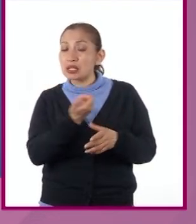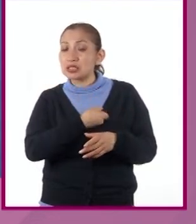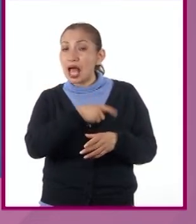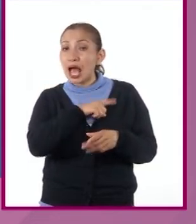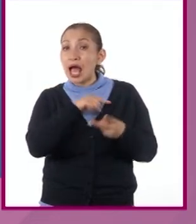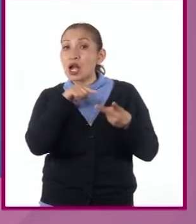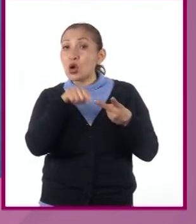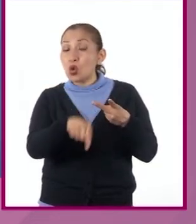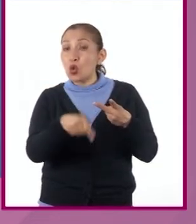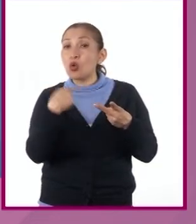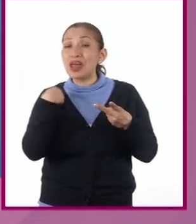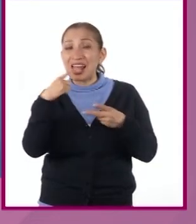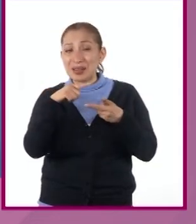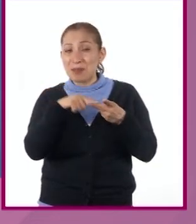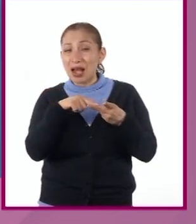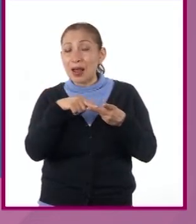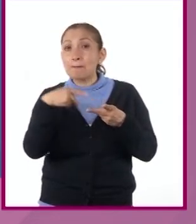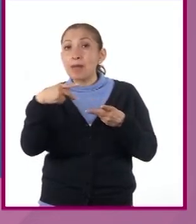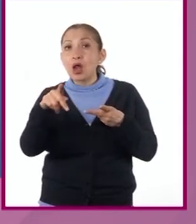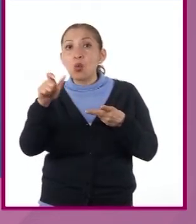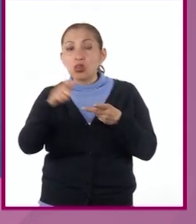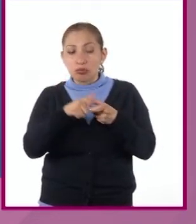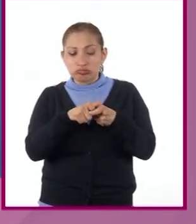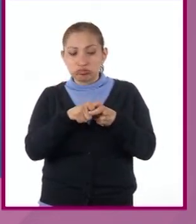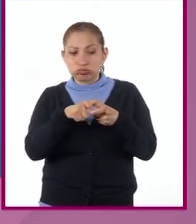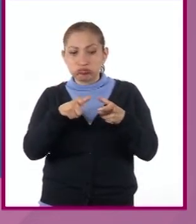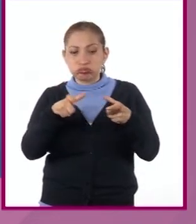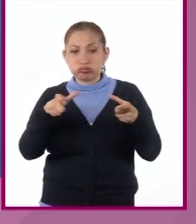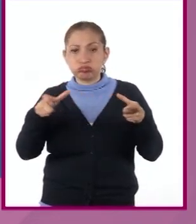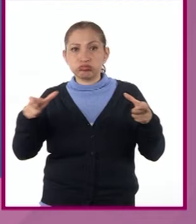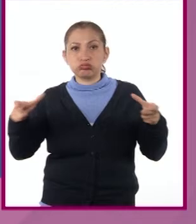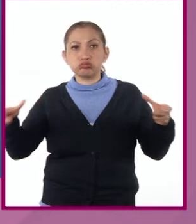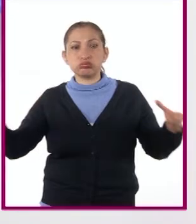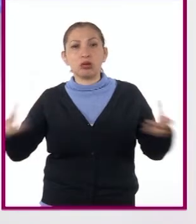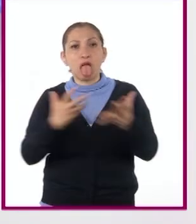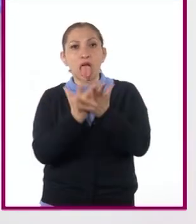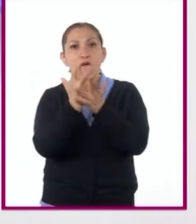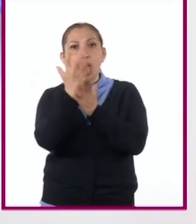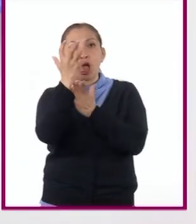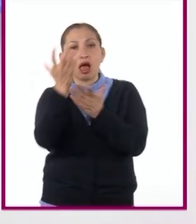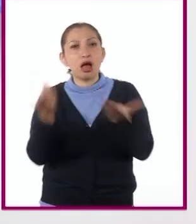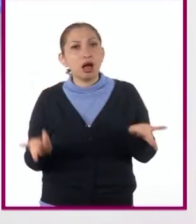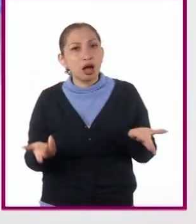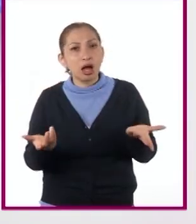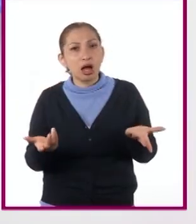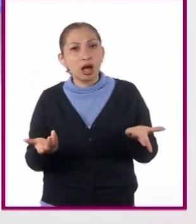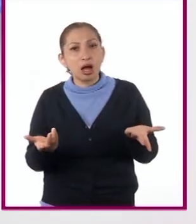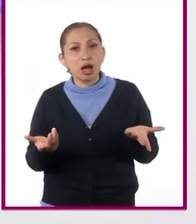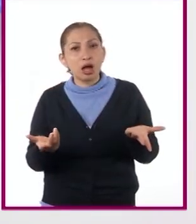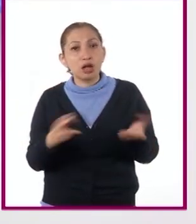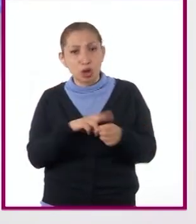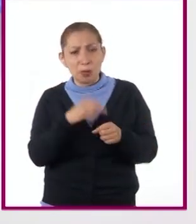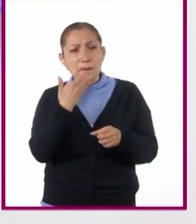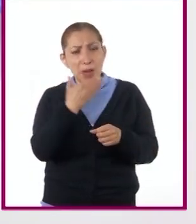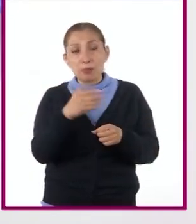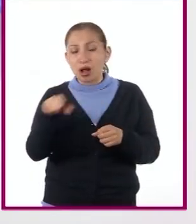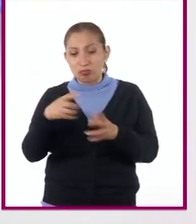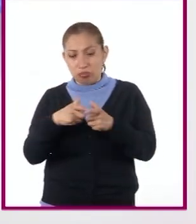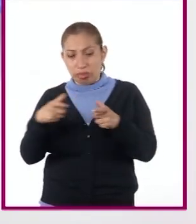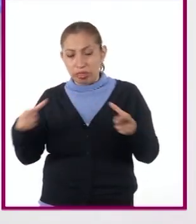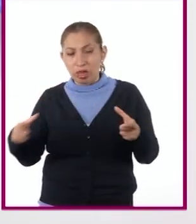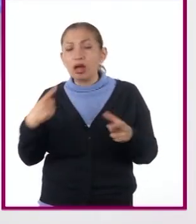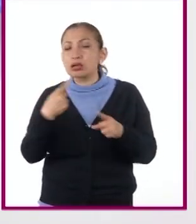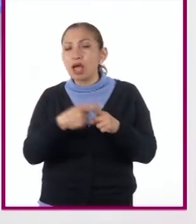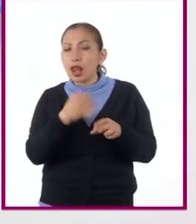volvió un problema cuando su reproducción se volvió anormal. ¿Y saben a quién apuntan